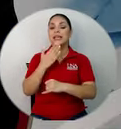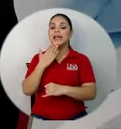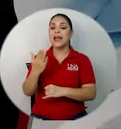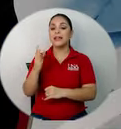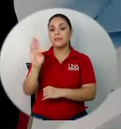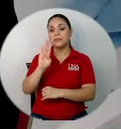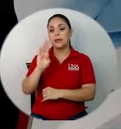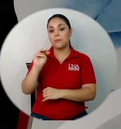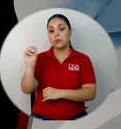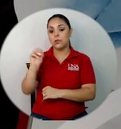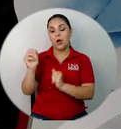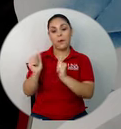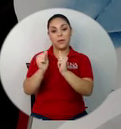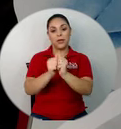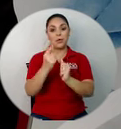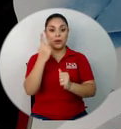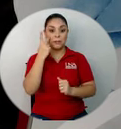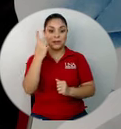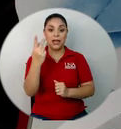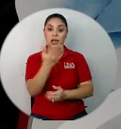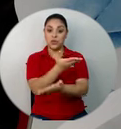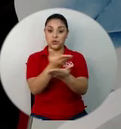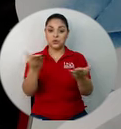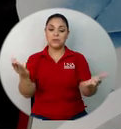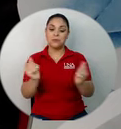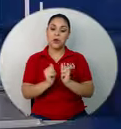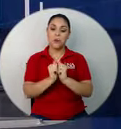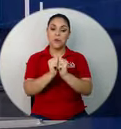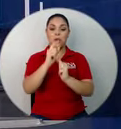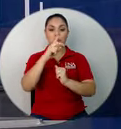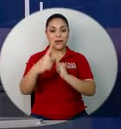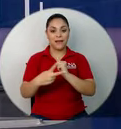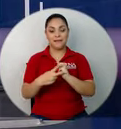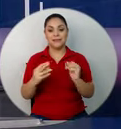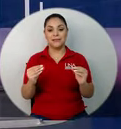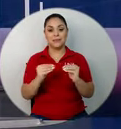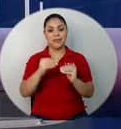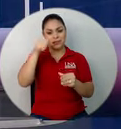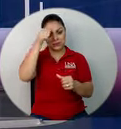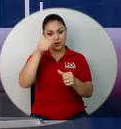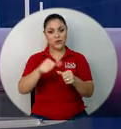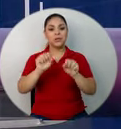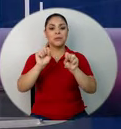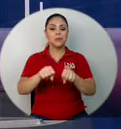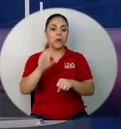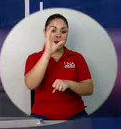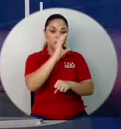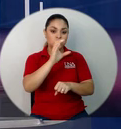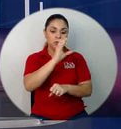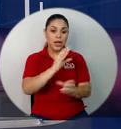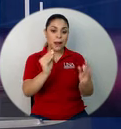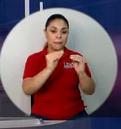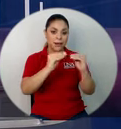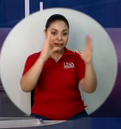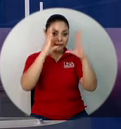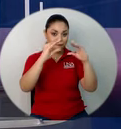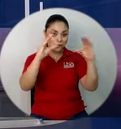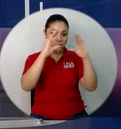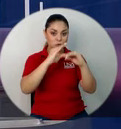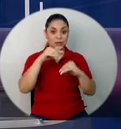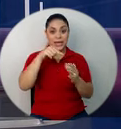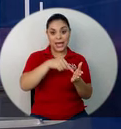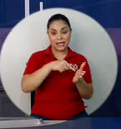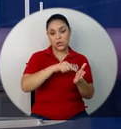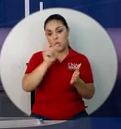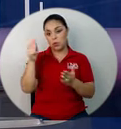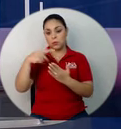Betsaida Montero, por acompañarnos en Una Mirada y a ustedes por estar con nosotros una vez más. Les recuerdo que puede ubicar más información sobre este y